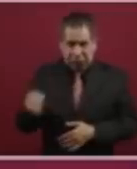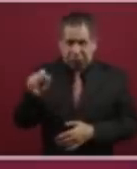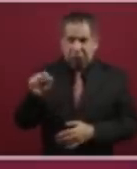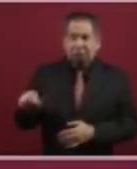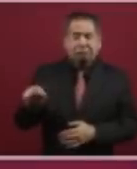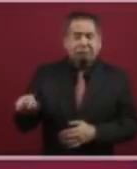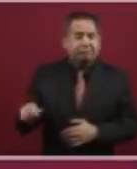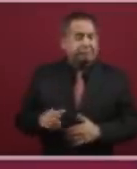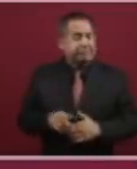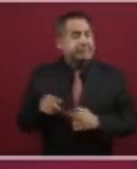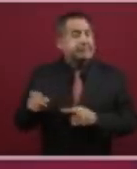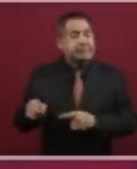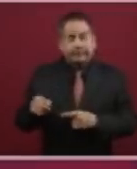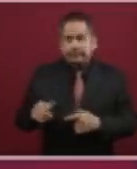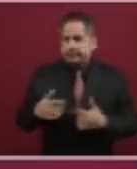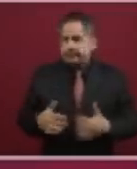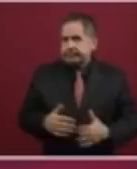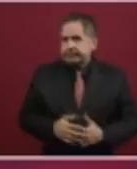un